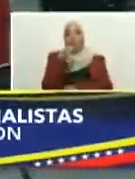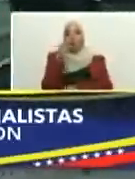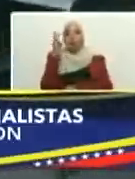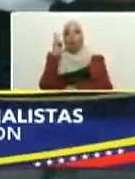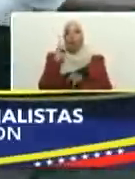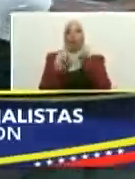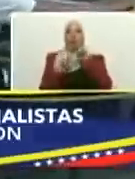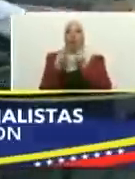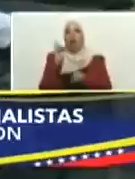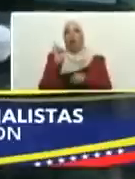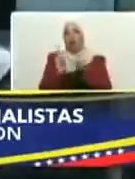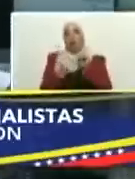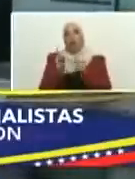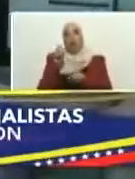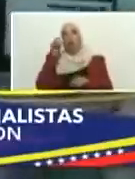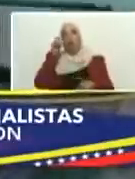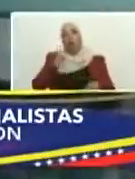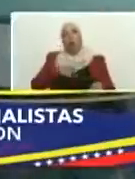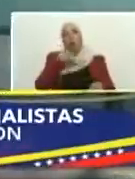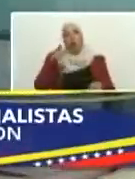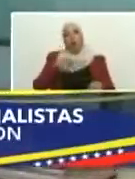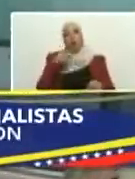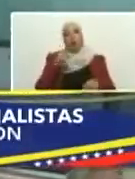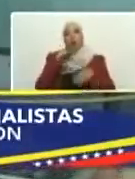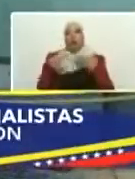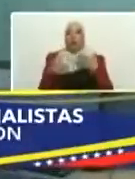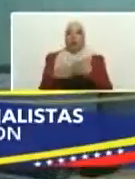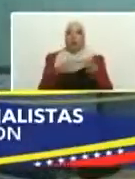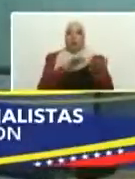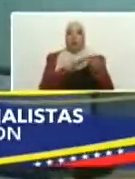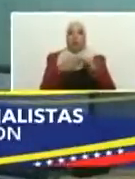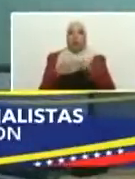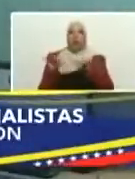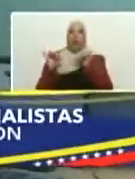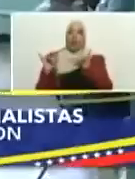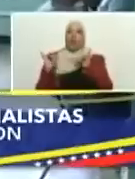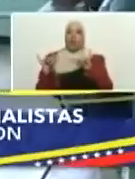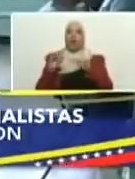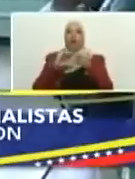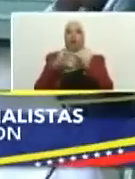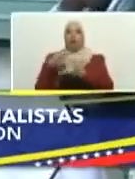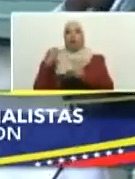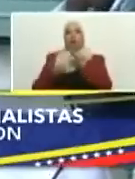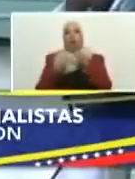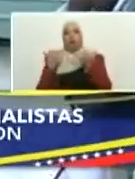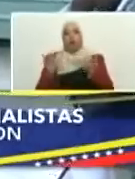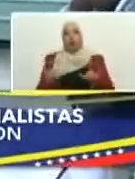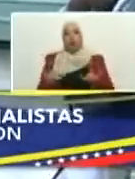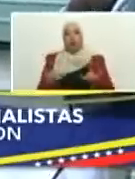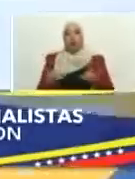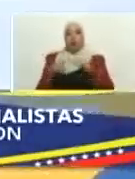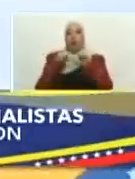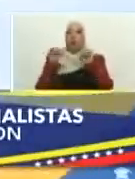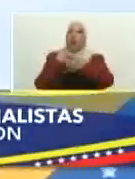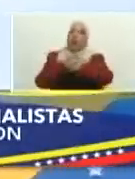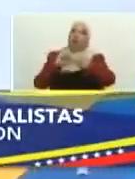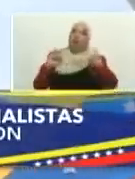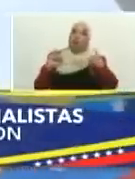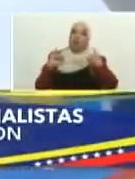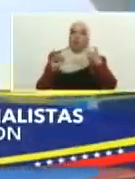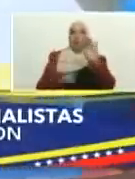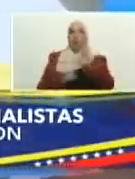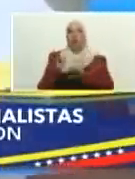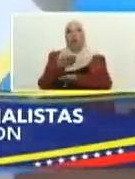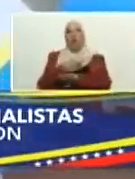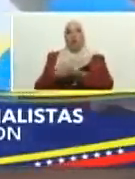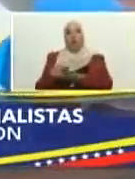de que la política no incluye todas esas comidas, la misma comunidad se ha organizado para complementar lo que el